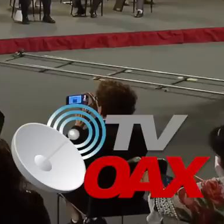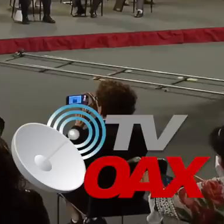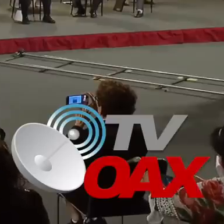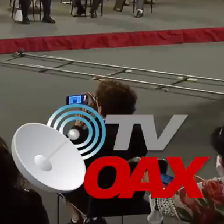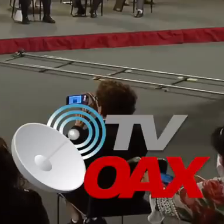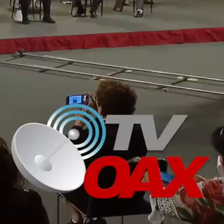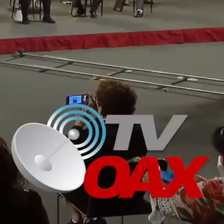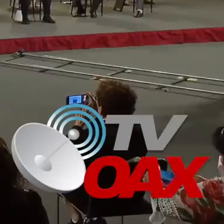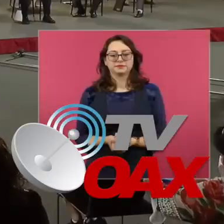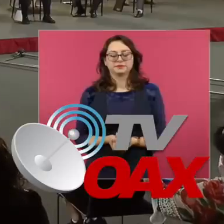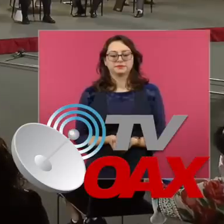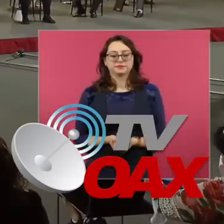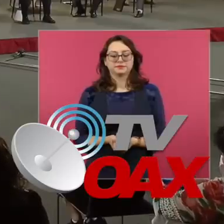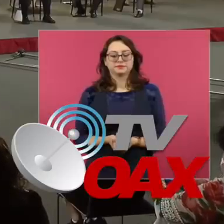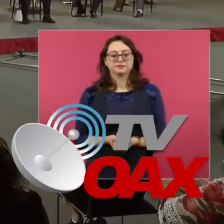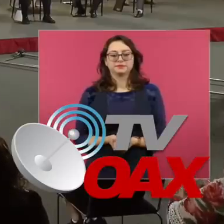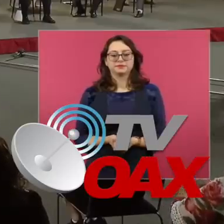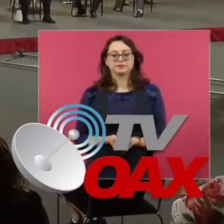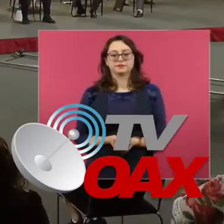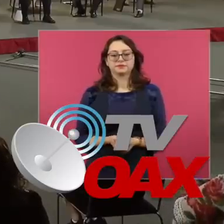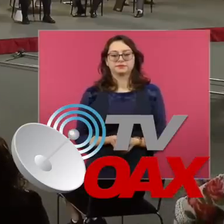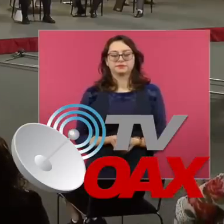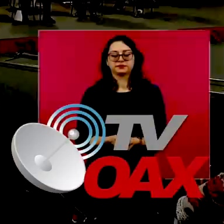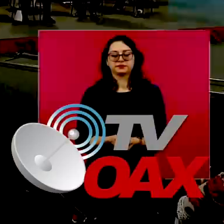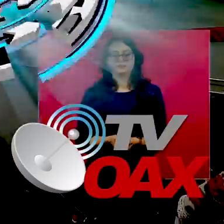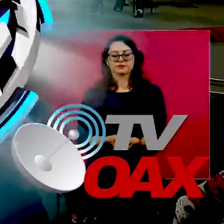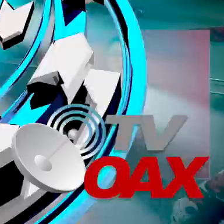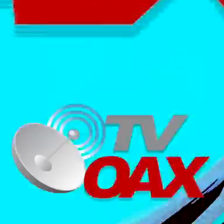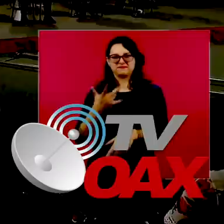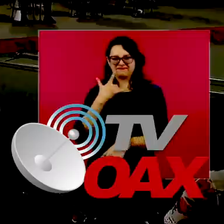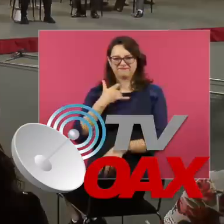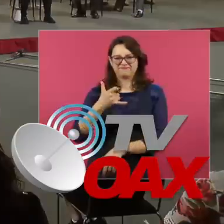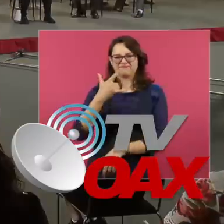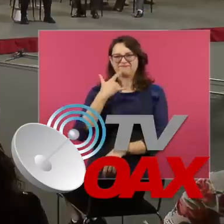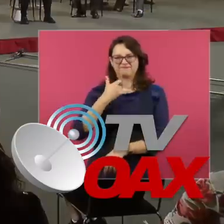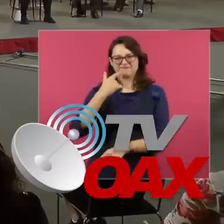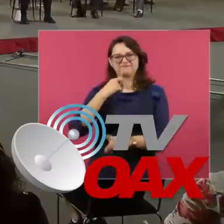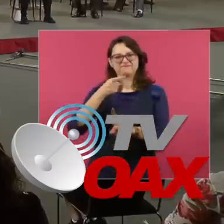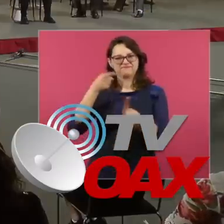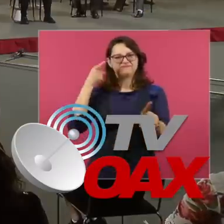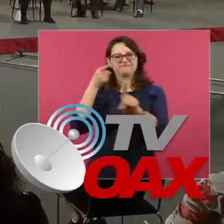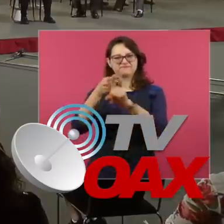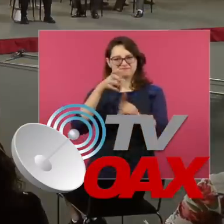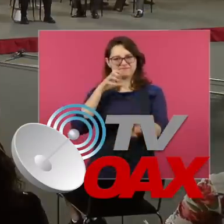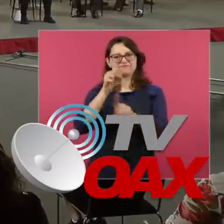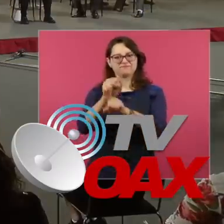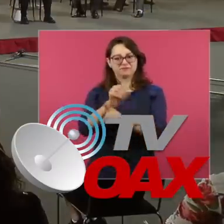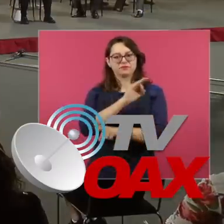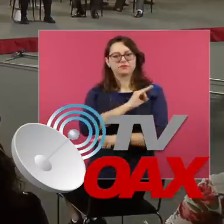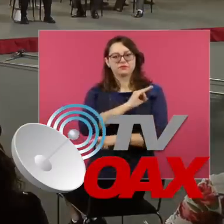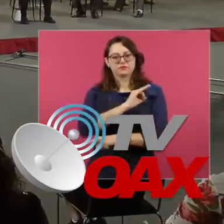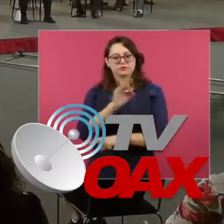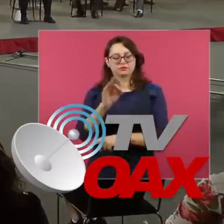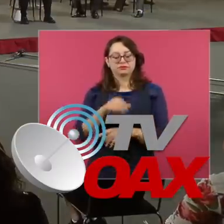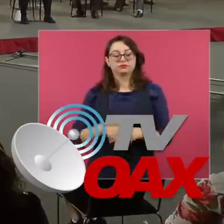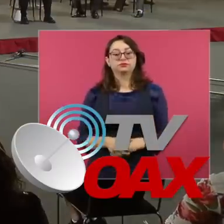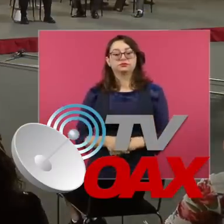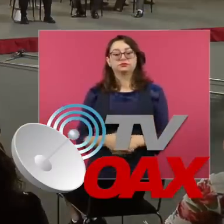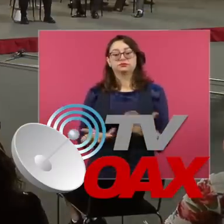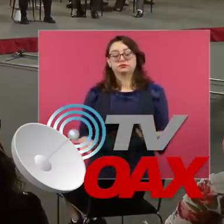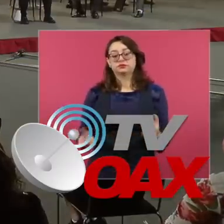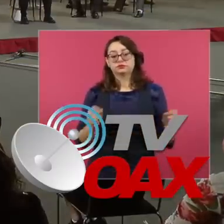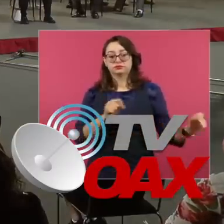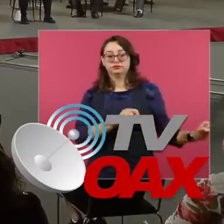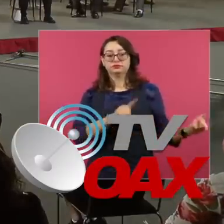los pasos por encima de vía. Esto sería todo, señor presidente. En esta primera lámina vamos a ver cómo el Jaguar Rodante está